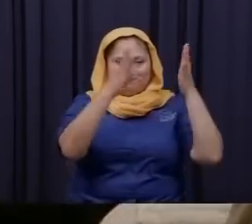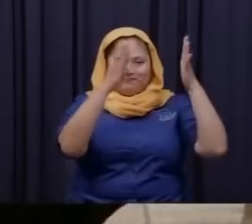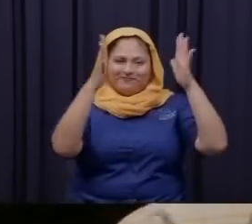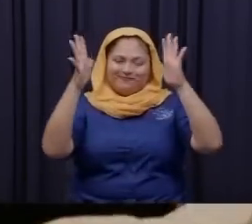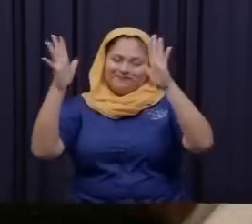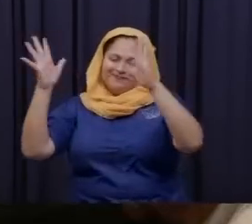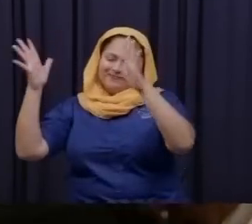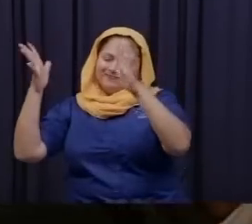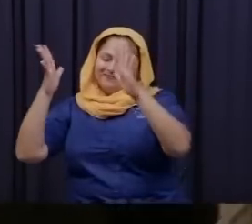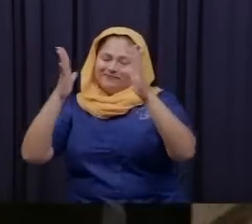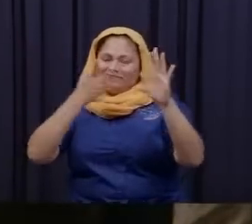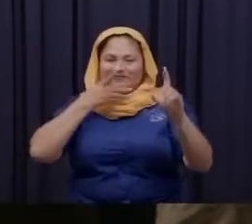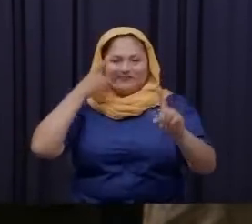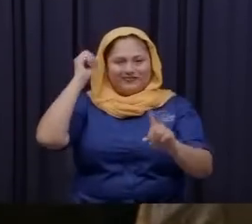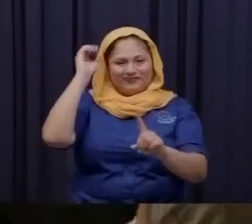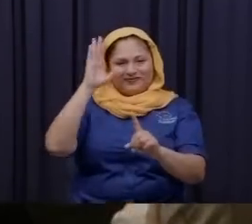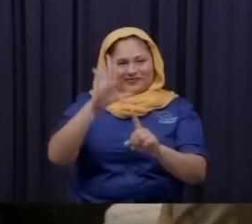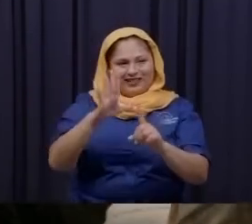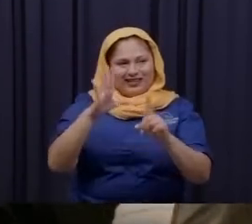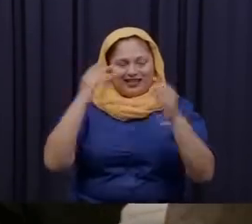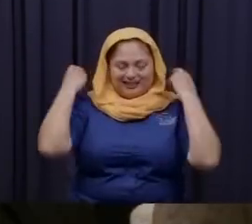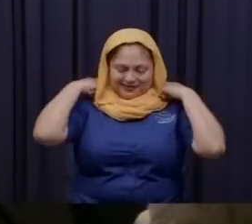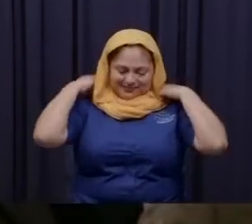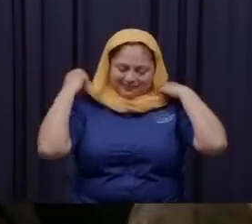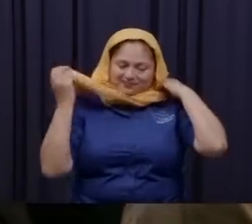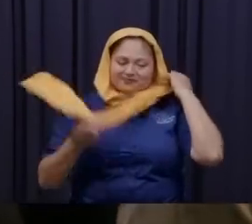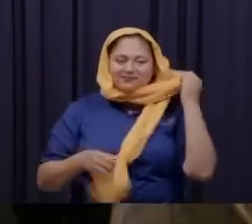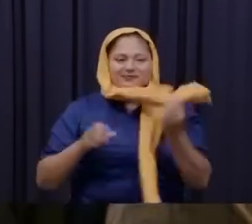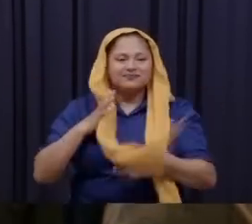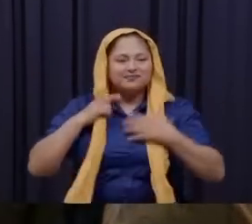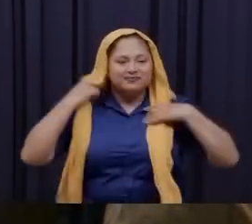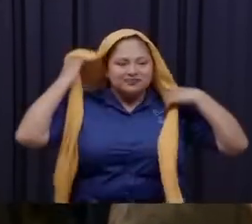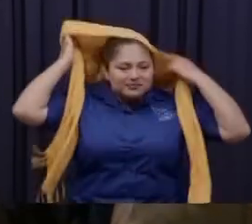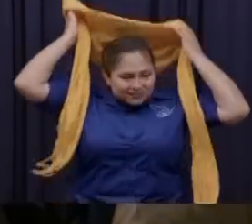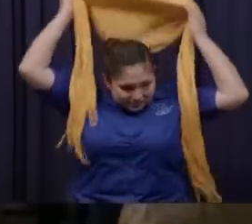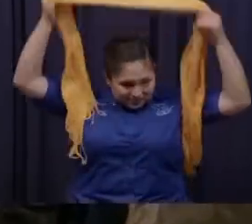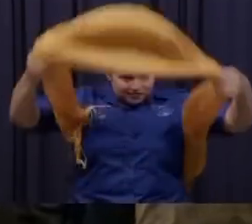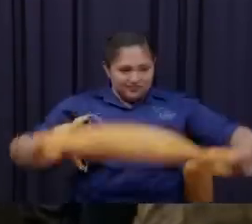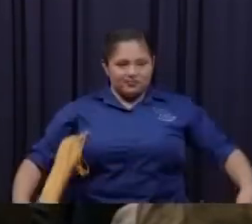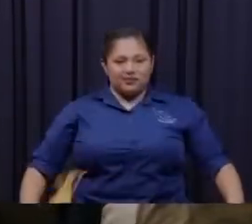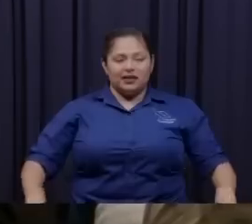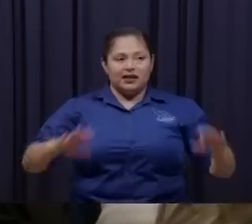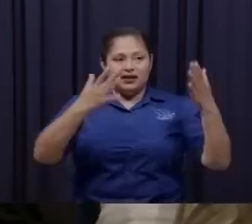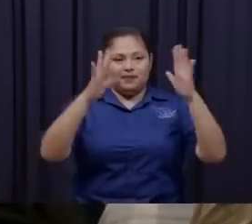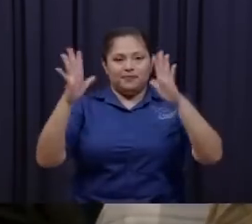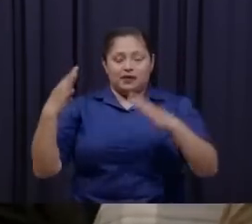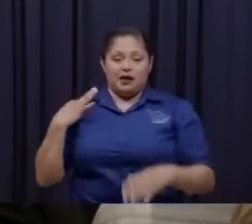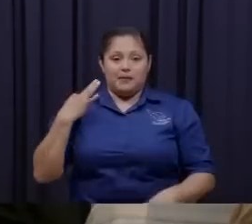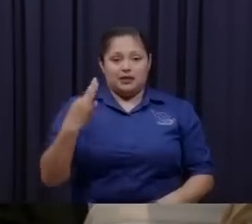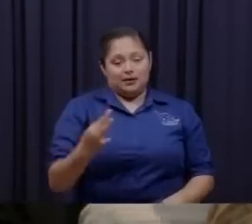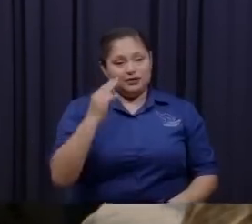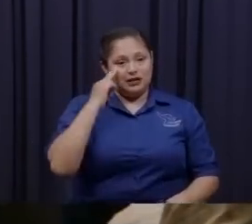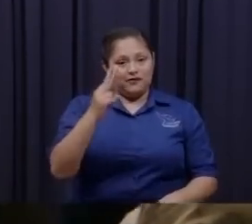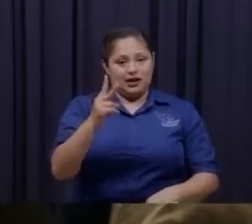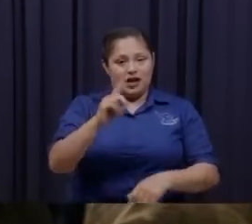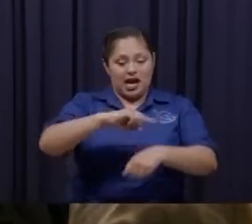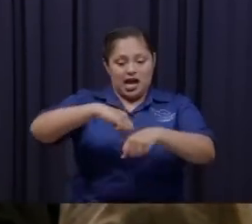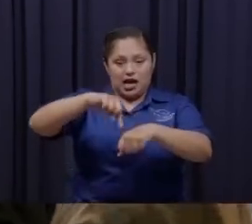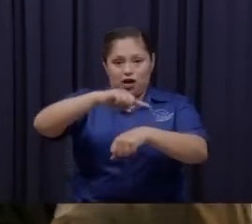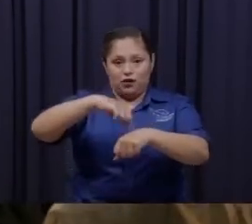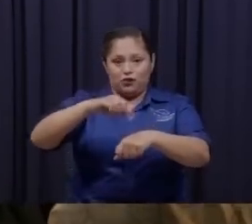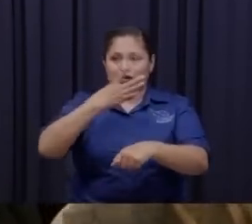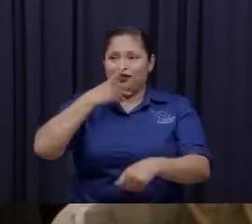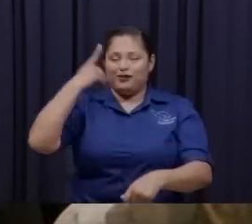amén. Démosle un aplauso fuerte al Señor, que el Señor le bendiga. Buen provecho y le invitamos para que vea el reloj de Dios en un